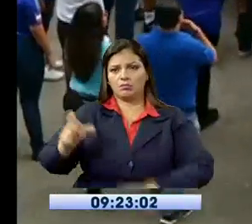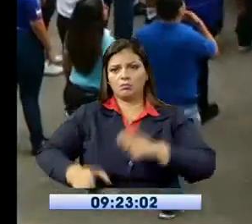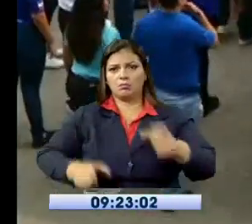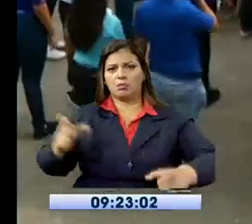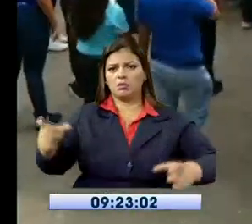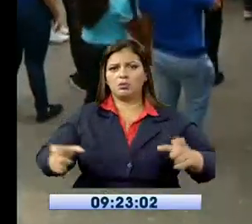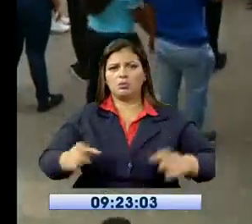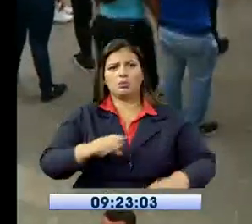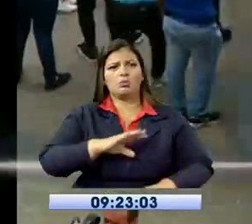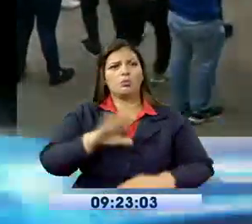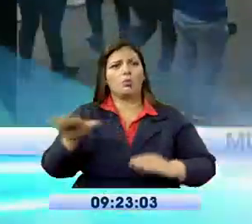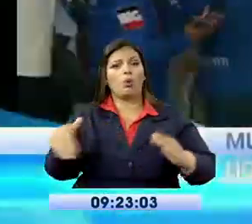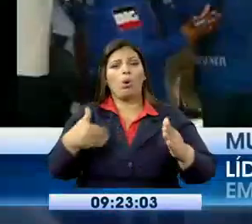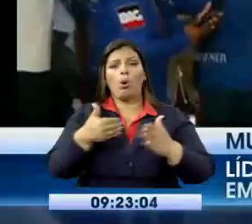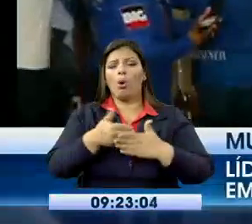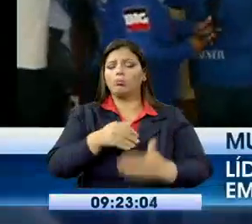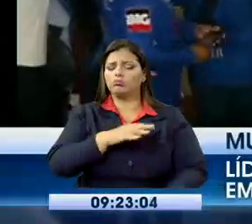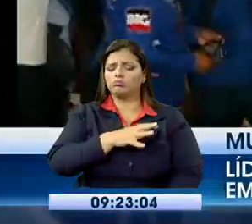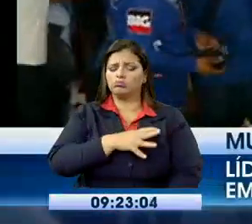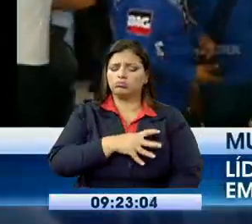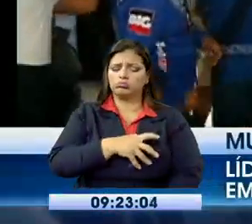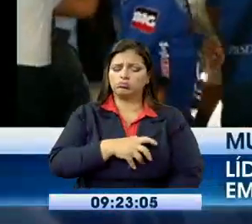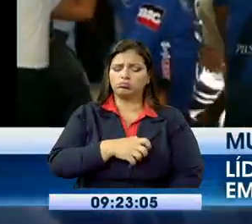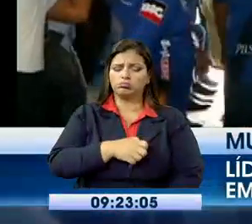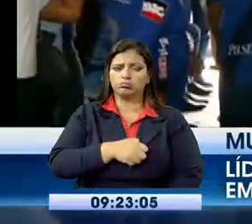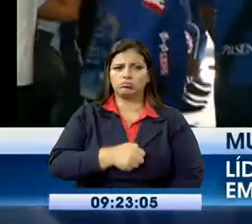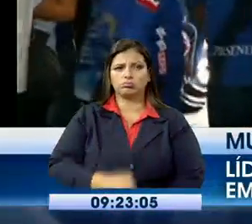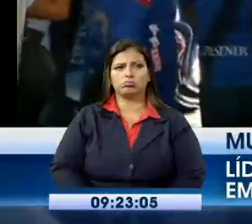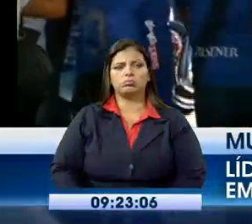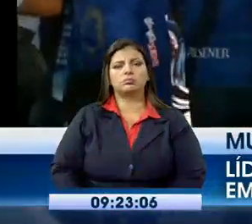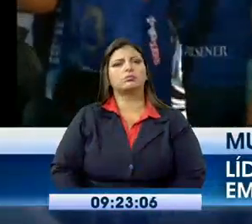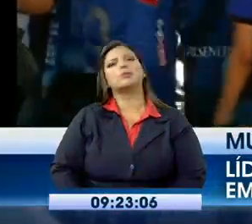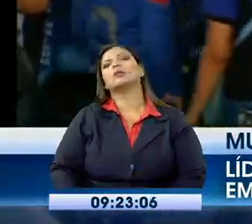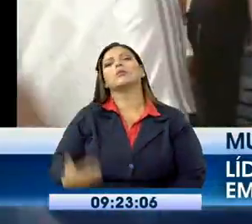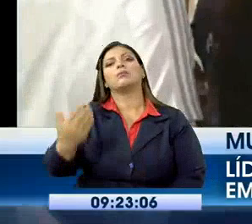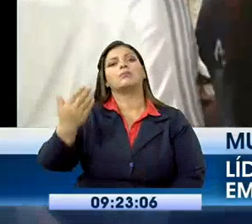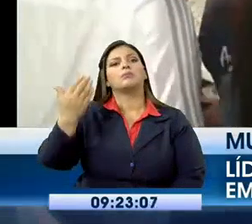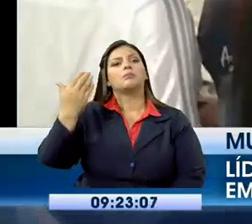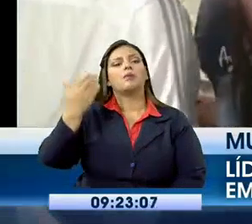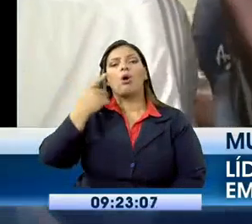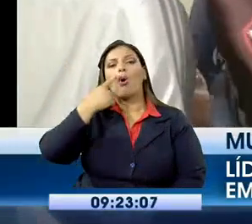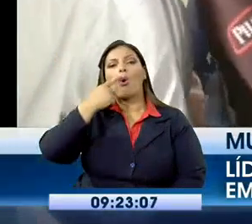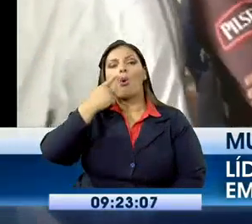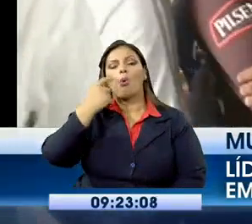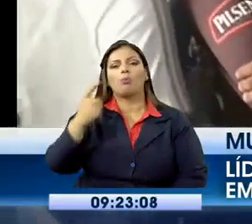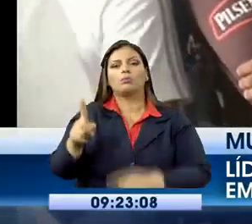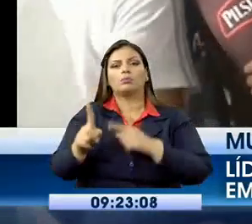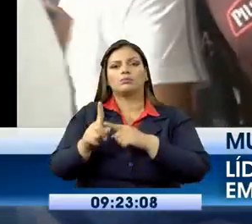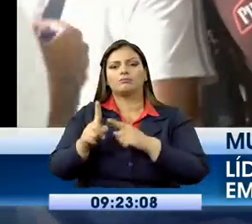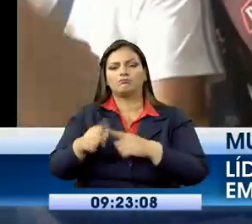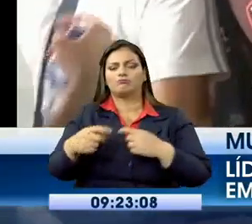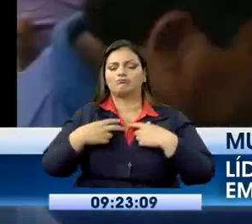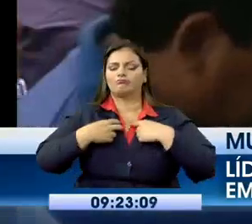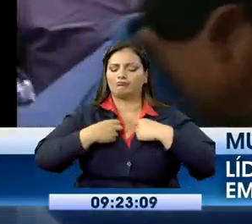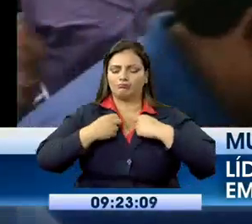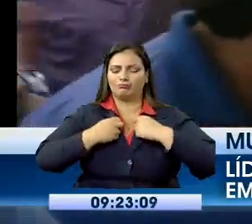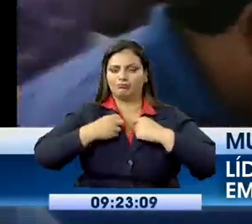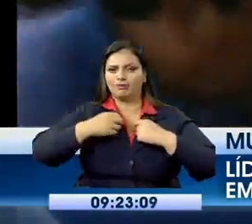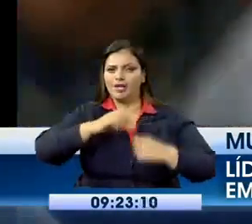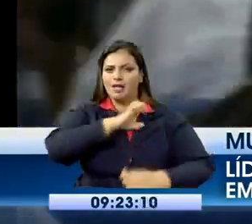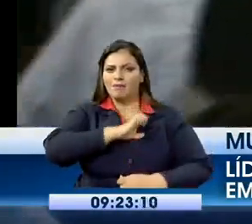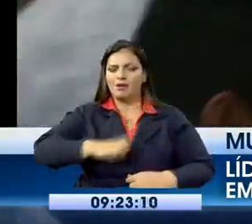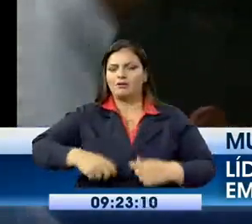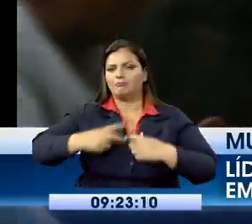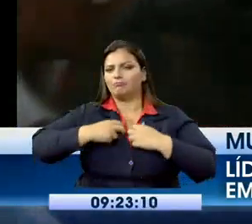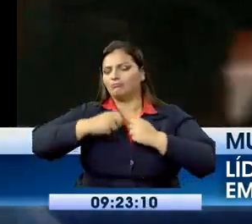Uno de los hinchas más destacados, aquel que nació con el azul eléctrico en el corazón y que año a año alentaba a uno de